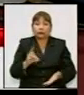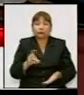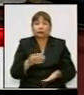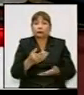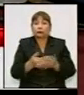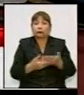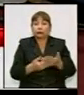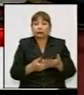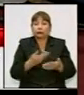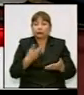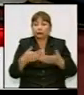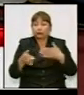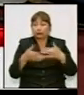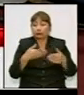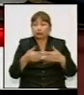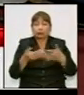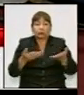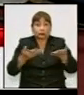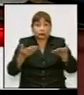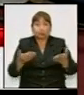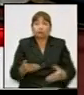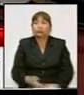a cualquier entidad del Estado que requiera